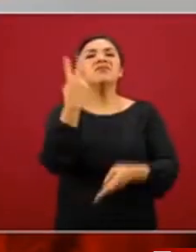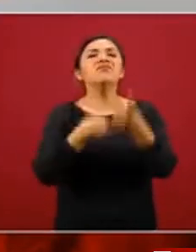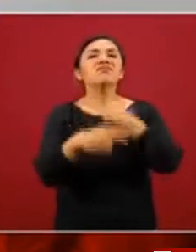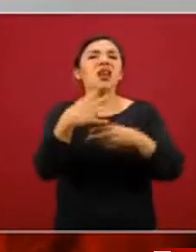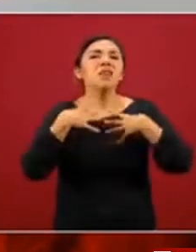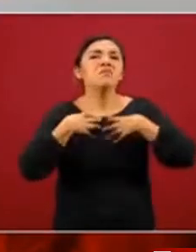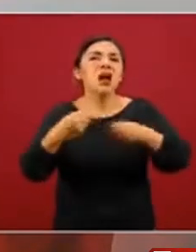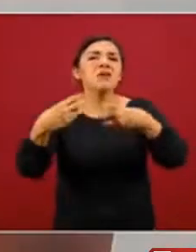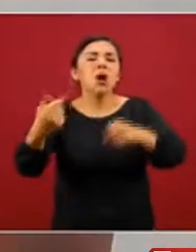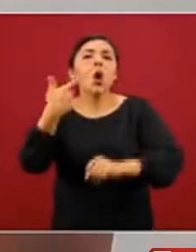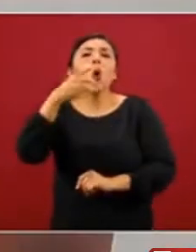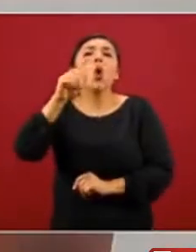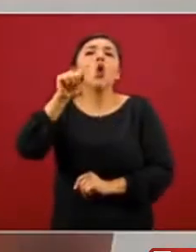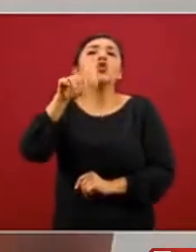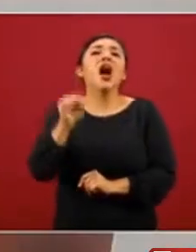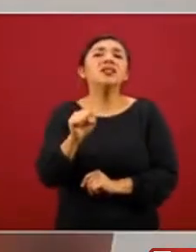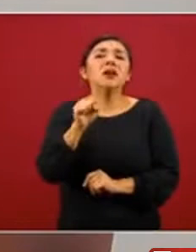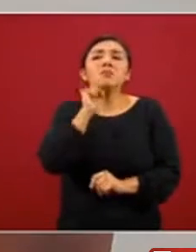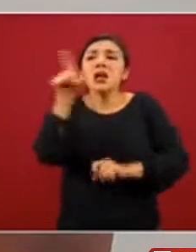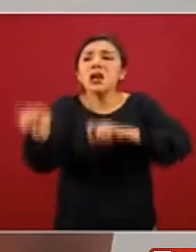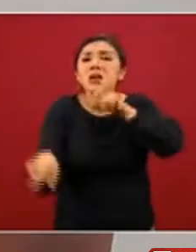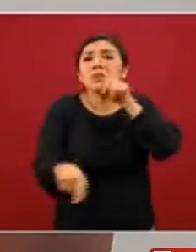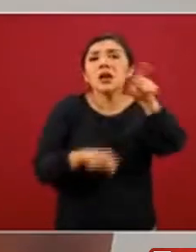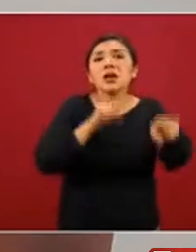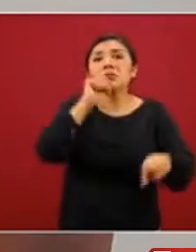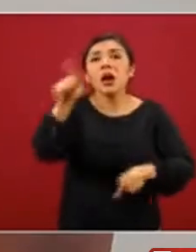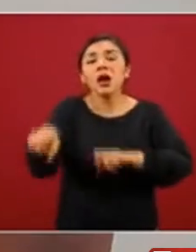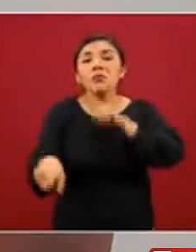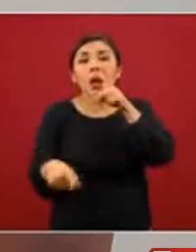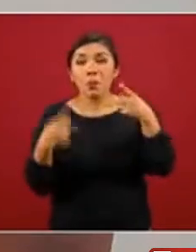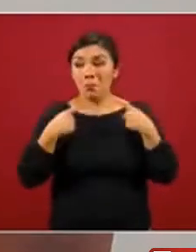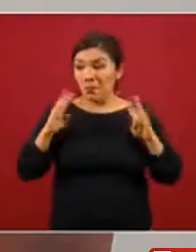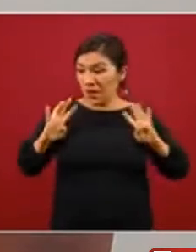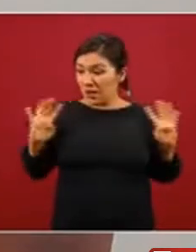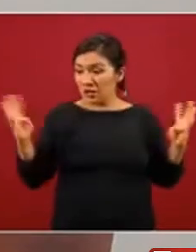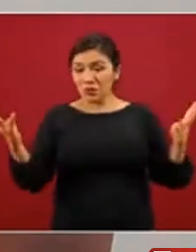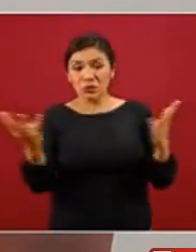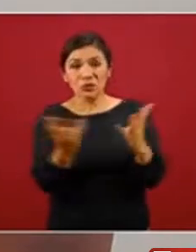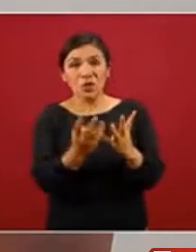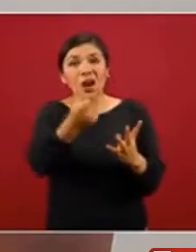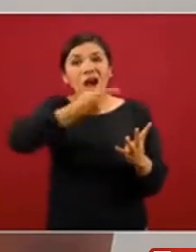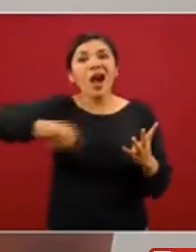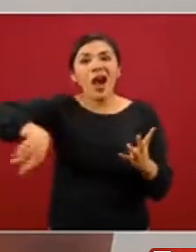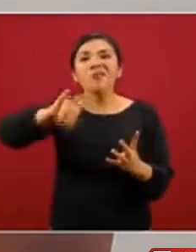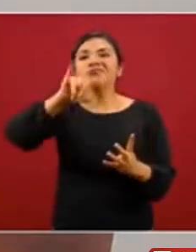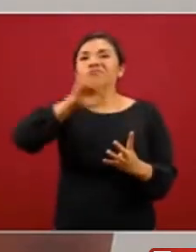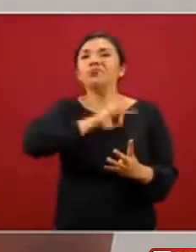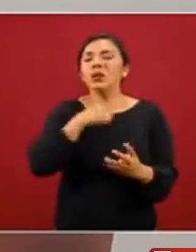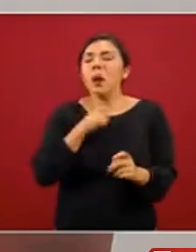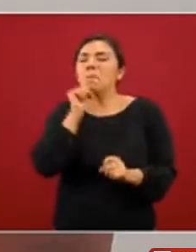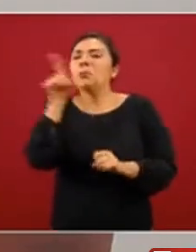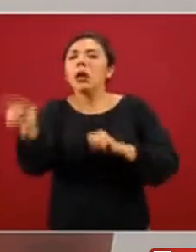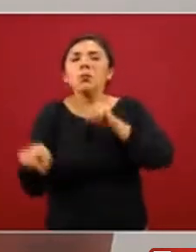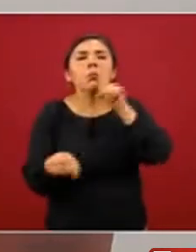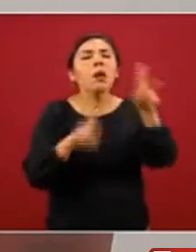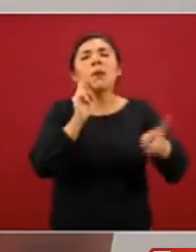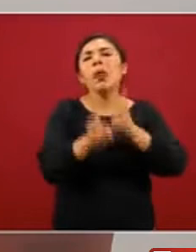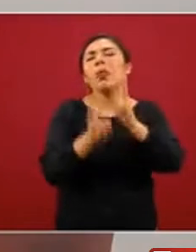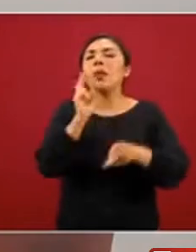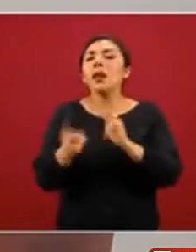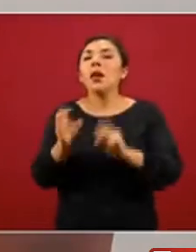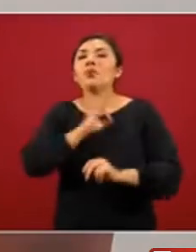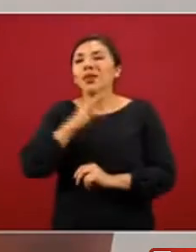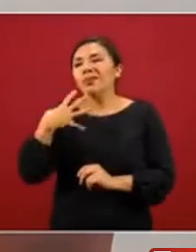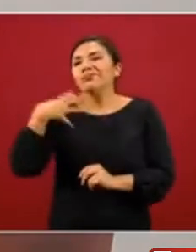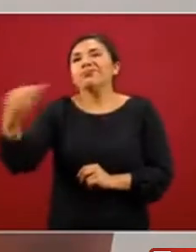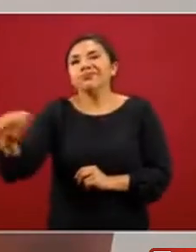cantidad de gotas y que, por lo tanto, si hay personas a mi alrededor, estas gotitas vayan a estar en contacto con dichas